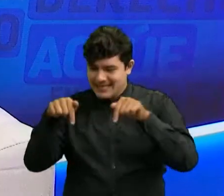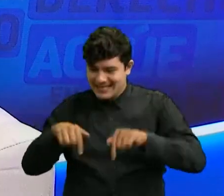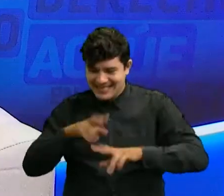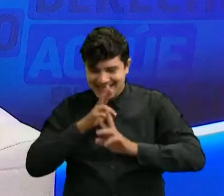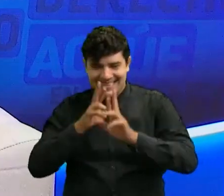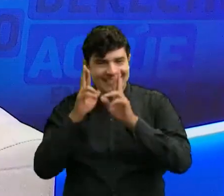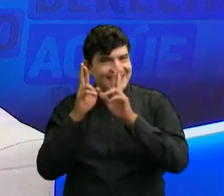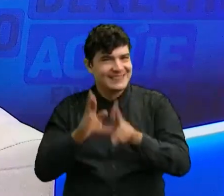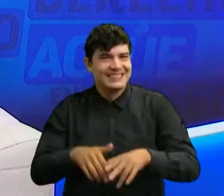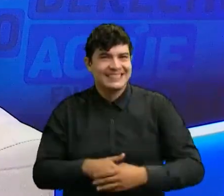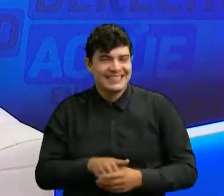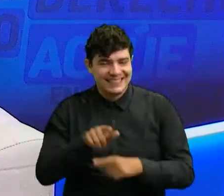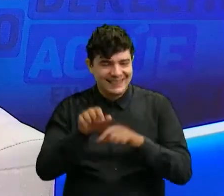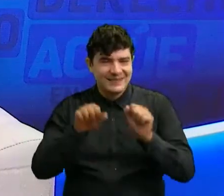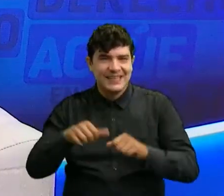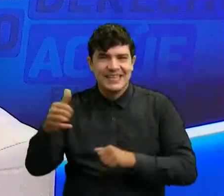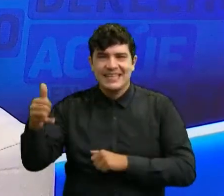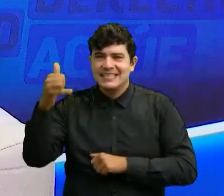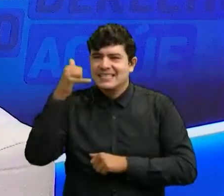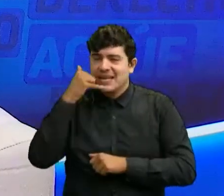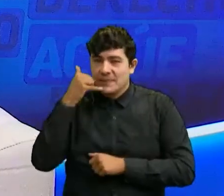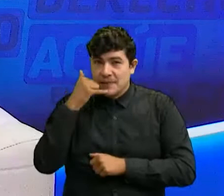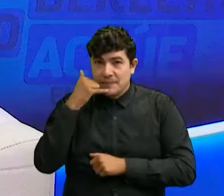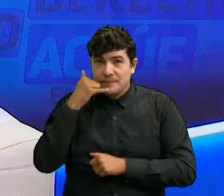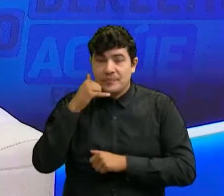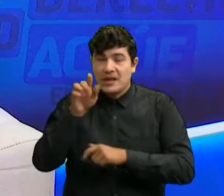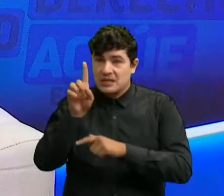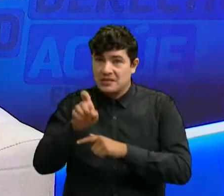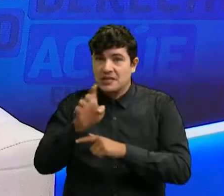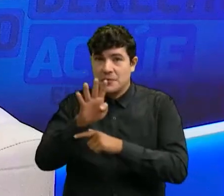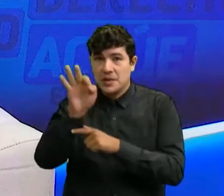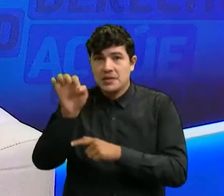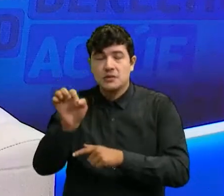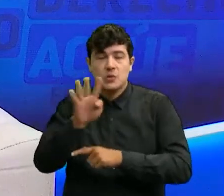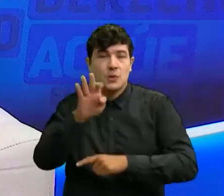310-2223-051, o si quiere que su llamada salga al aire, lo hace a través del